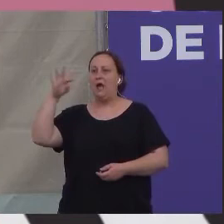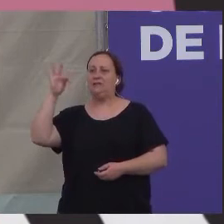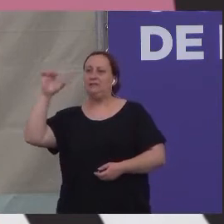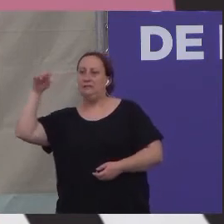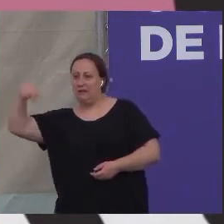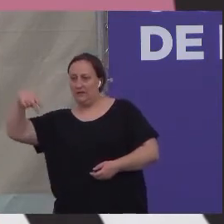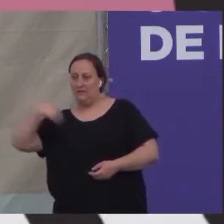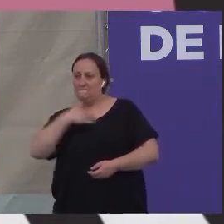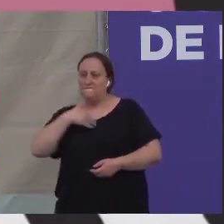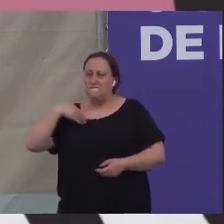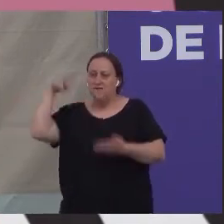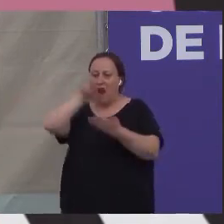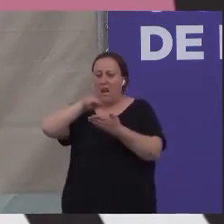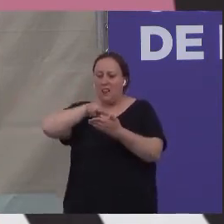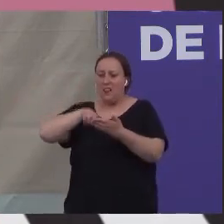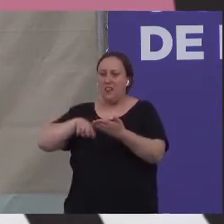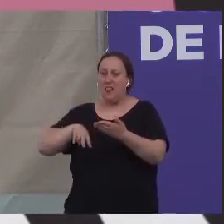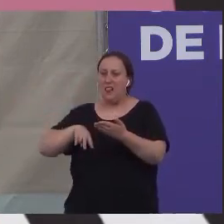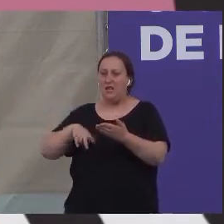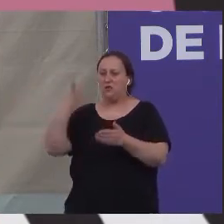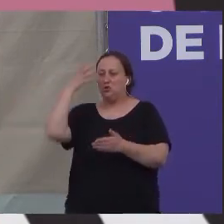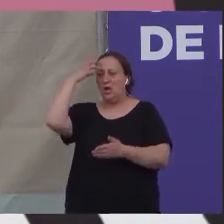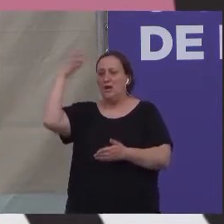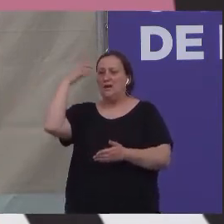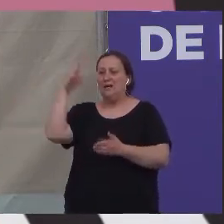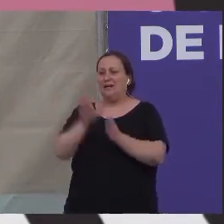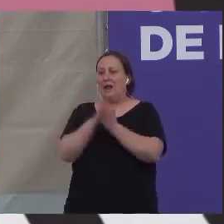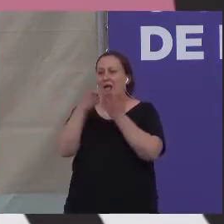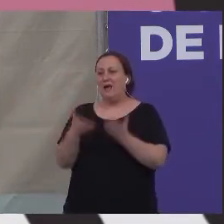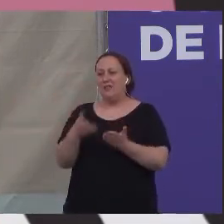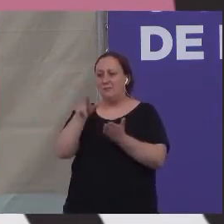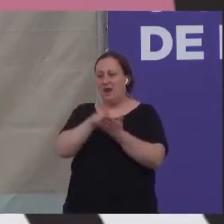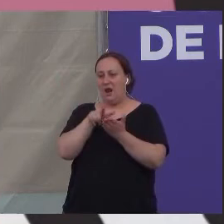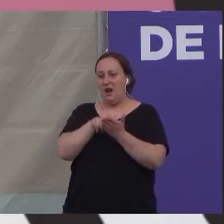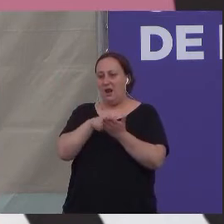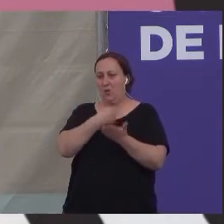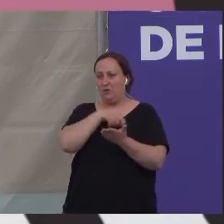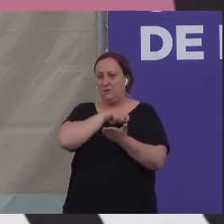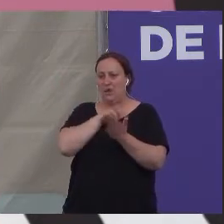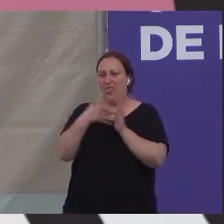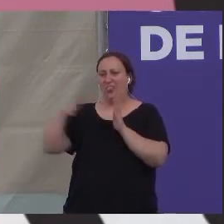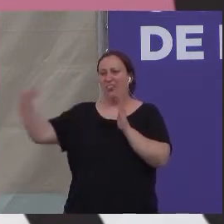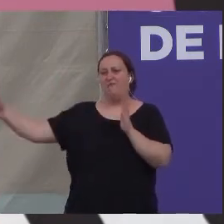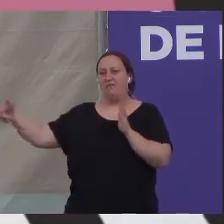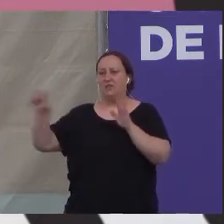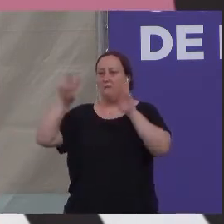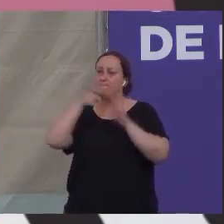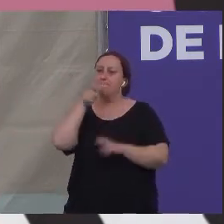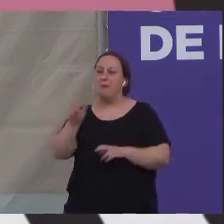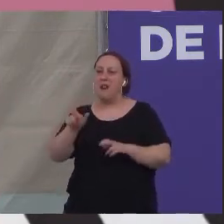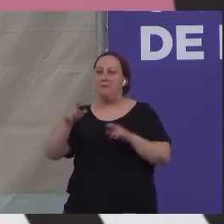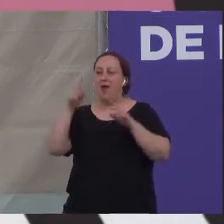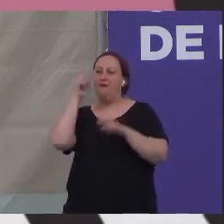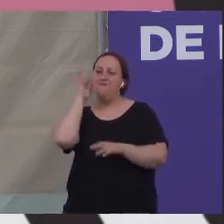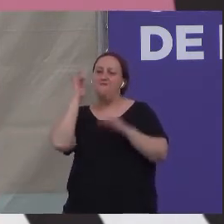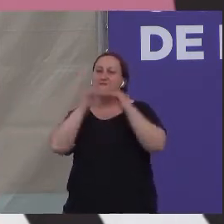Quiero leeros lo que dice la Real Academia de la Lengua Española sobre la definición que da del feminismo. Es